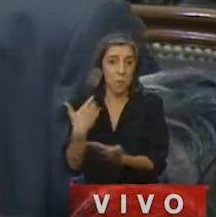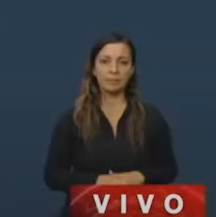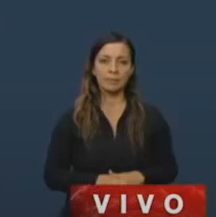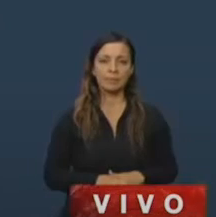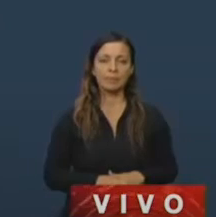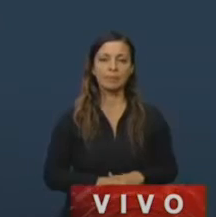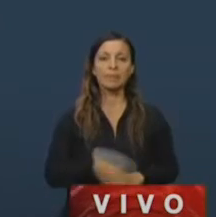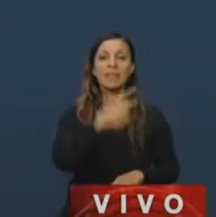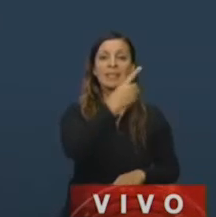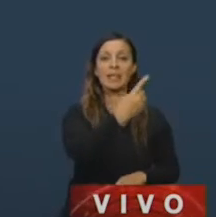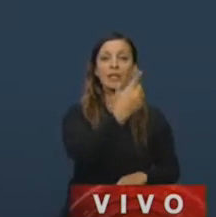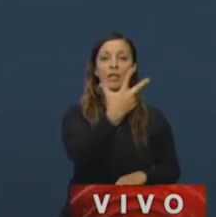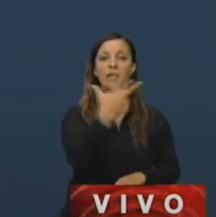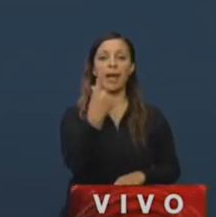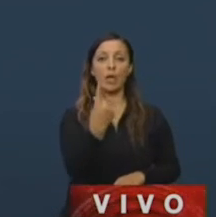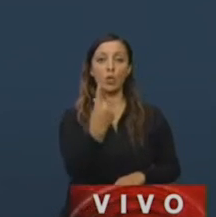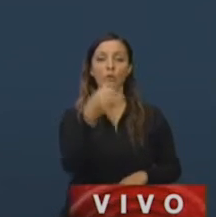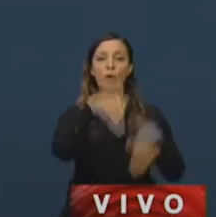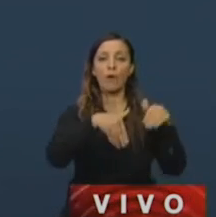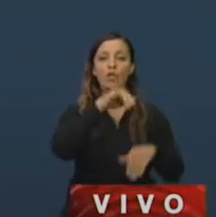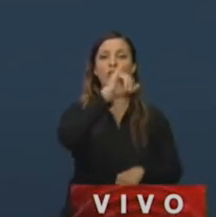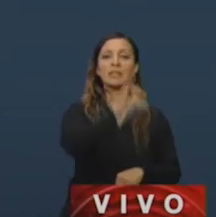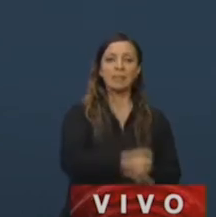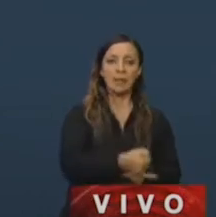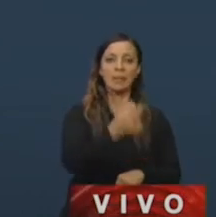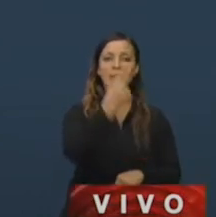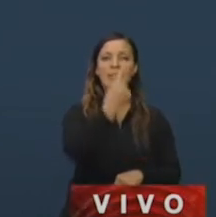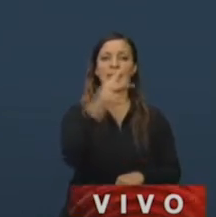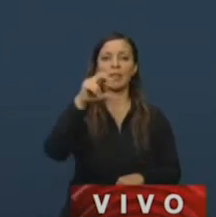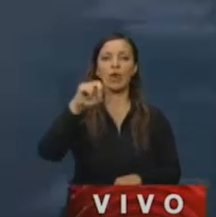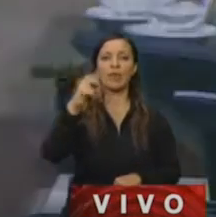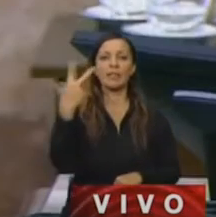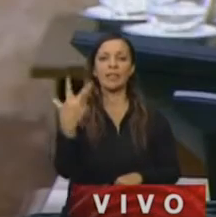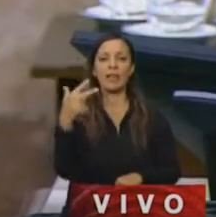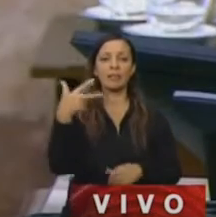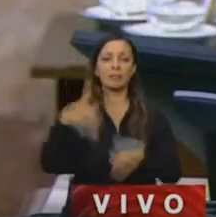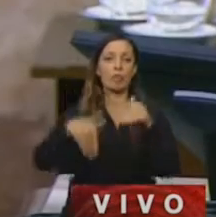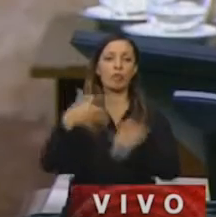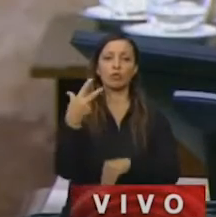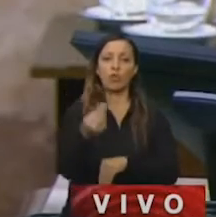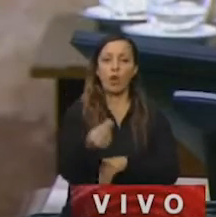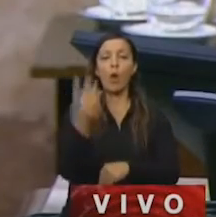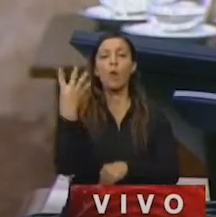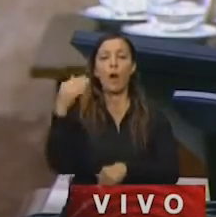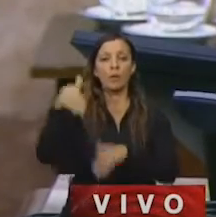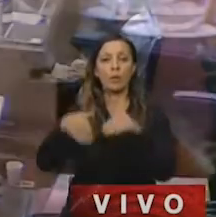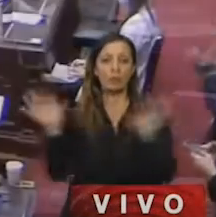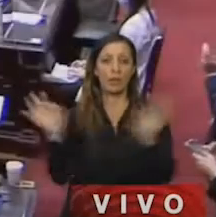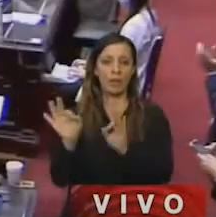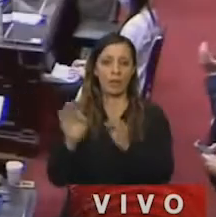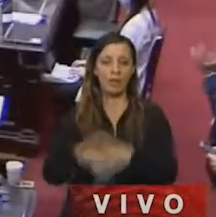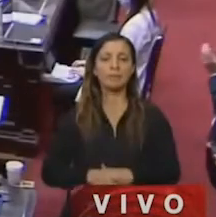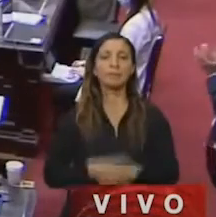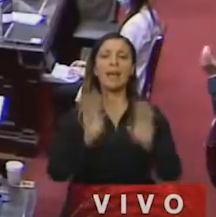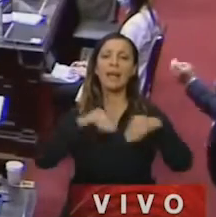perfectamente. 131 votos afirmativos, 103 negativos, 4 abstenciones.